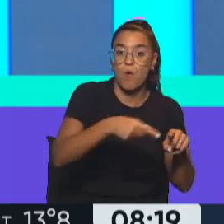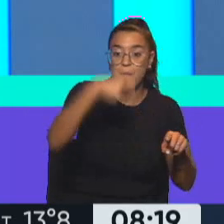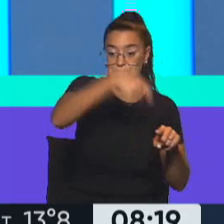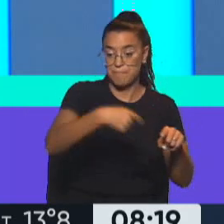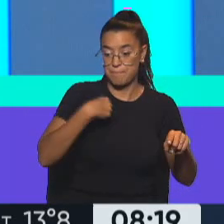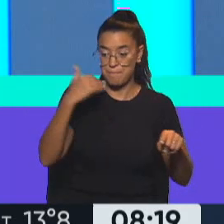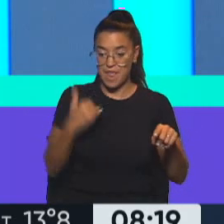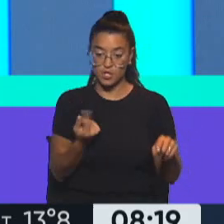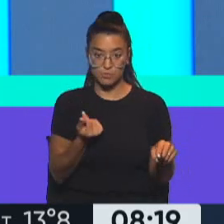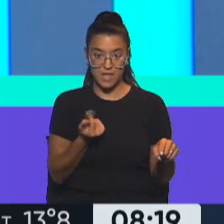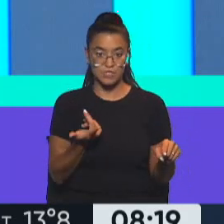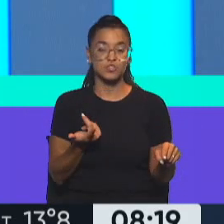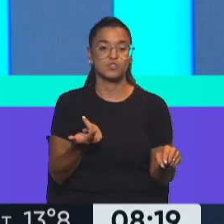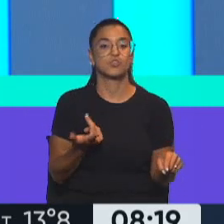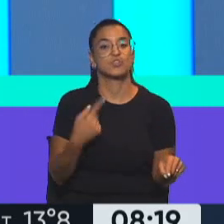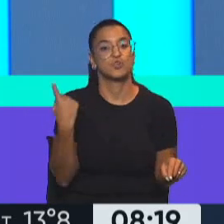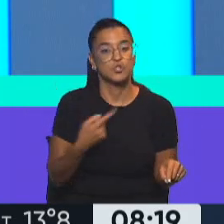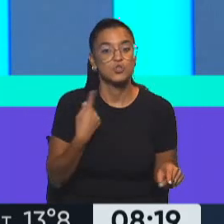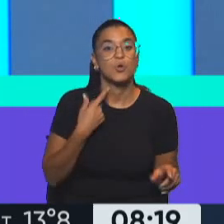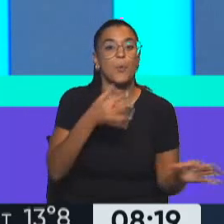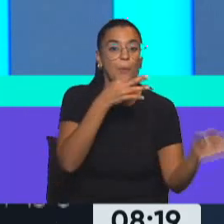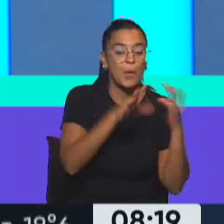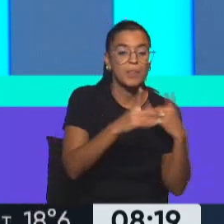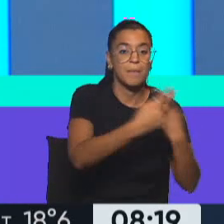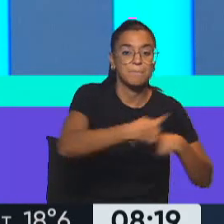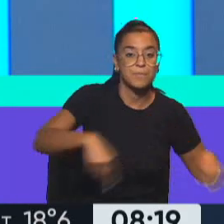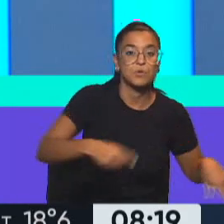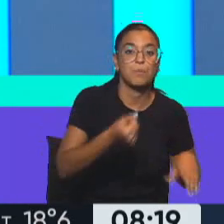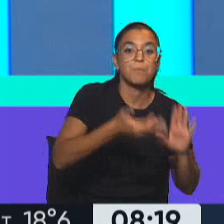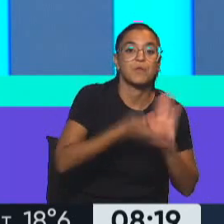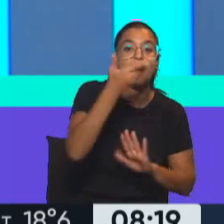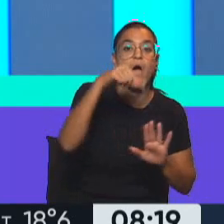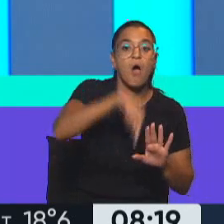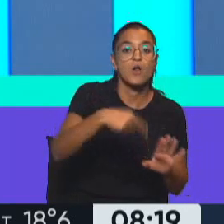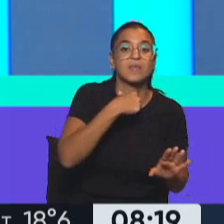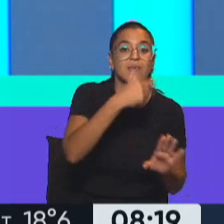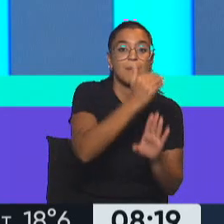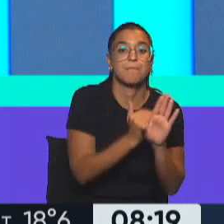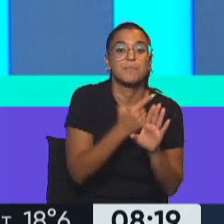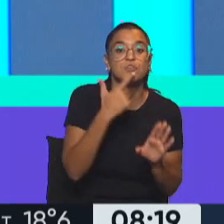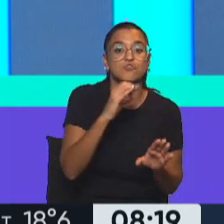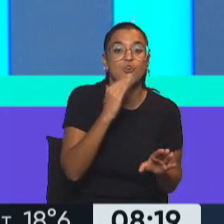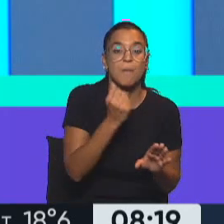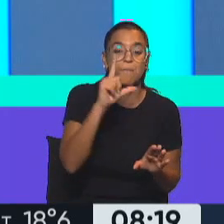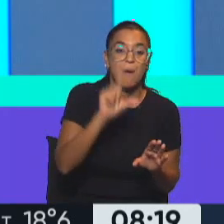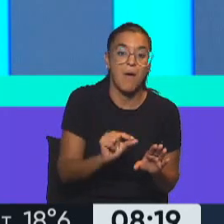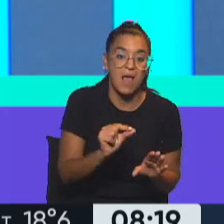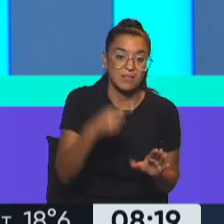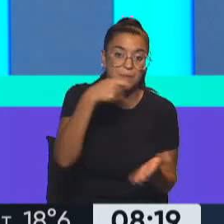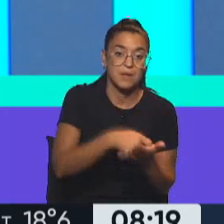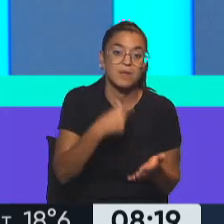pagar menos precio. Nosotros estábamos vendiéndole el producto a un mayor precio y ahora nos van a querer pagar la soja más barata.